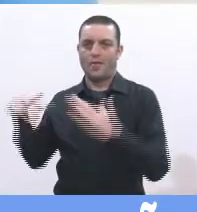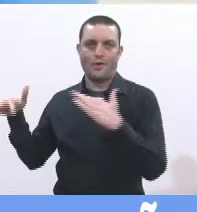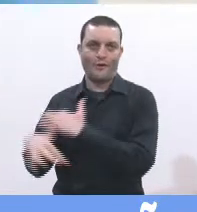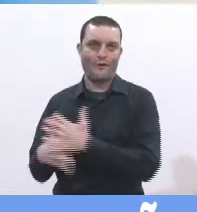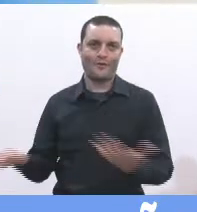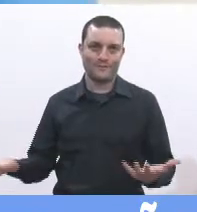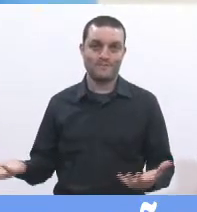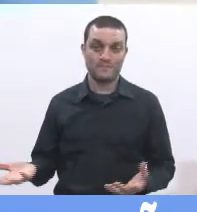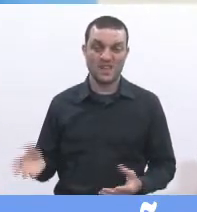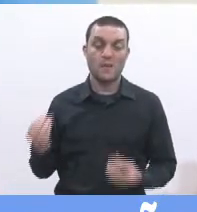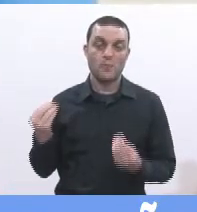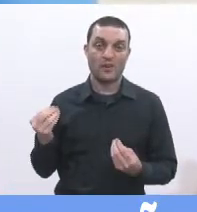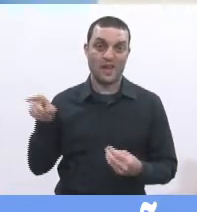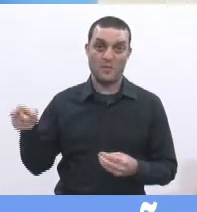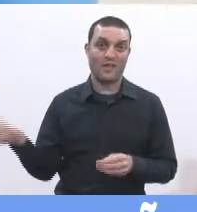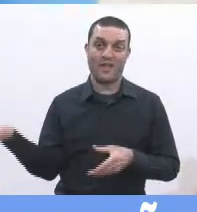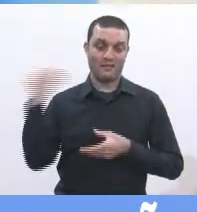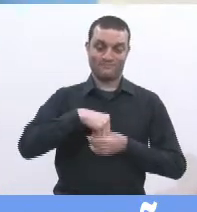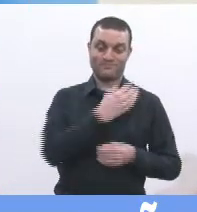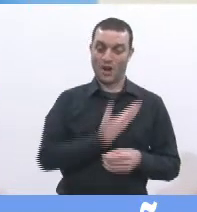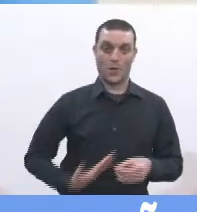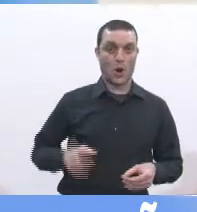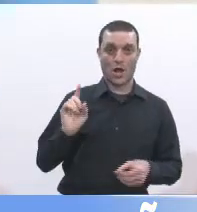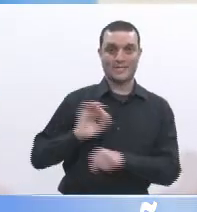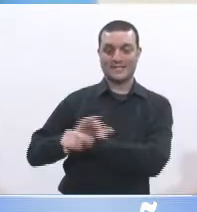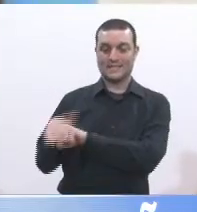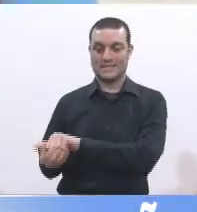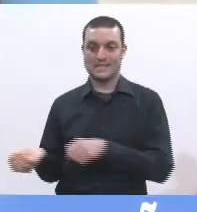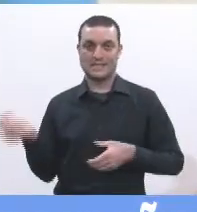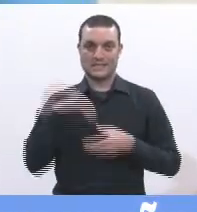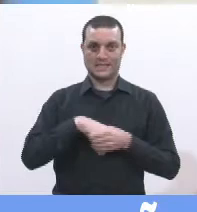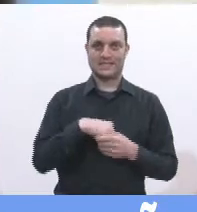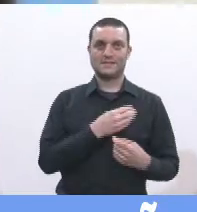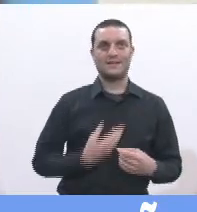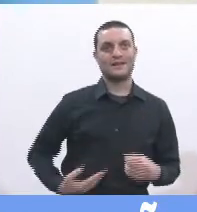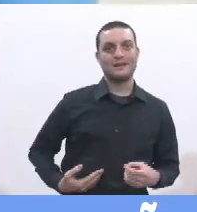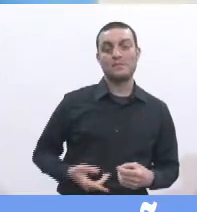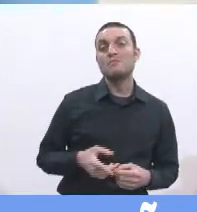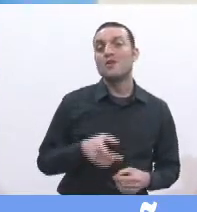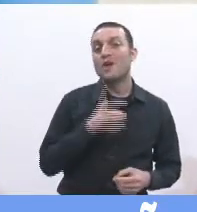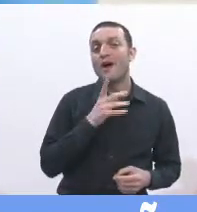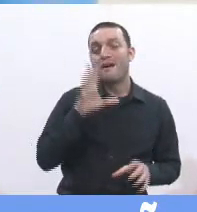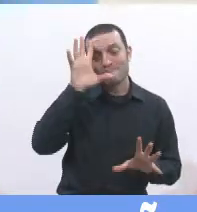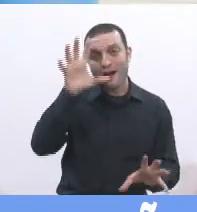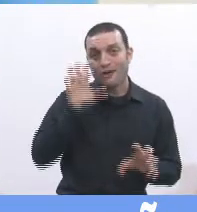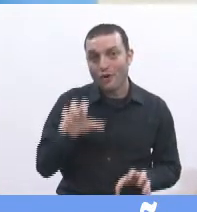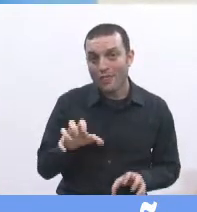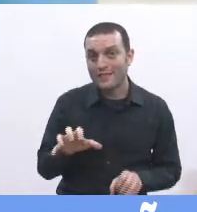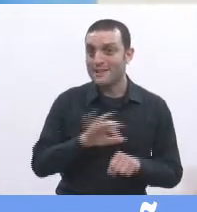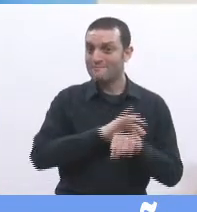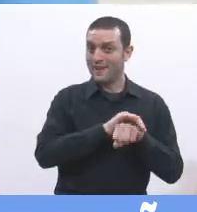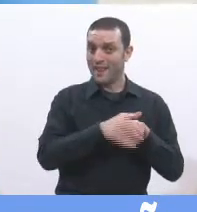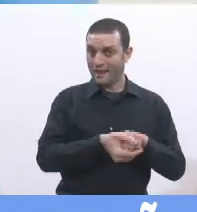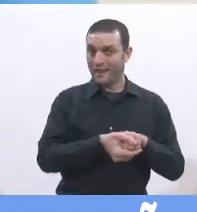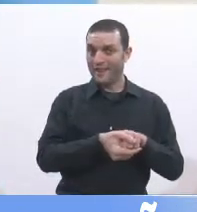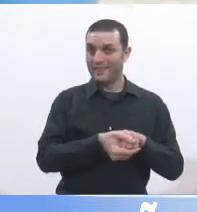lo peor de todo es un gobernador, un jefe de gobierno, que se sentó el día 1 con el presidente de la Argentina, con el gobernador de la provincia